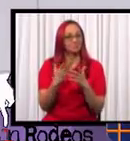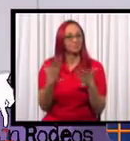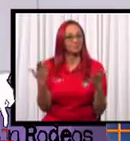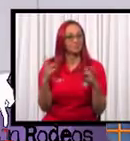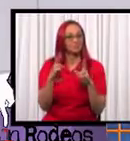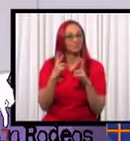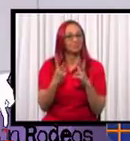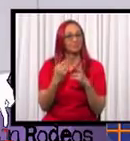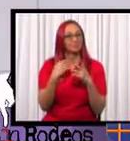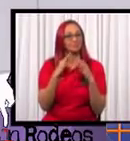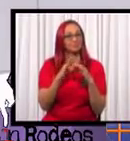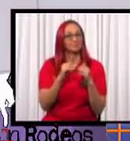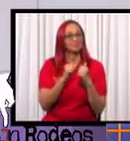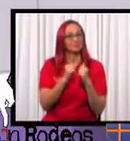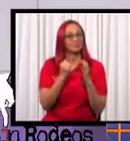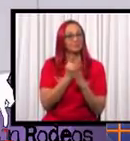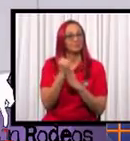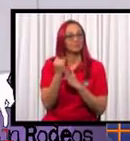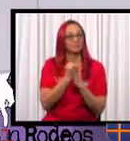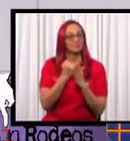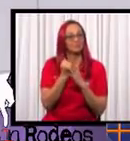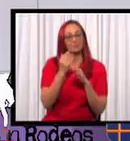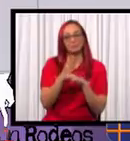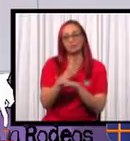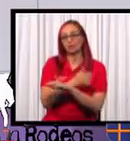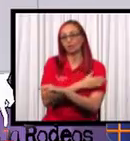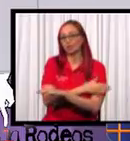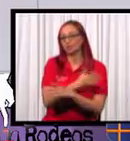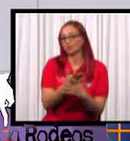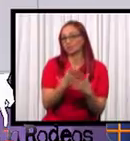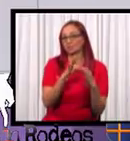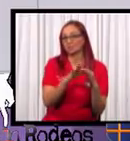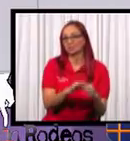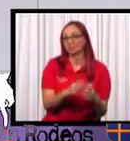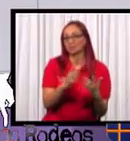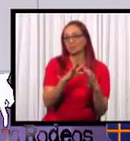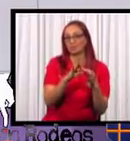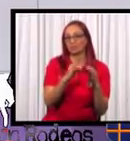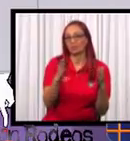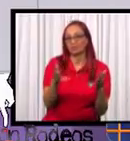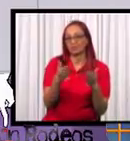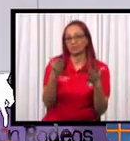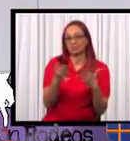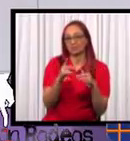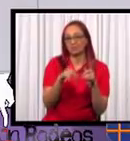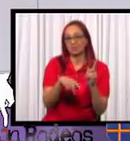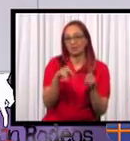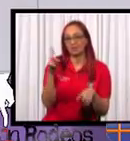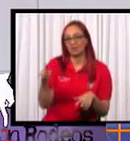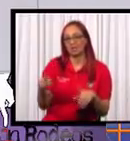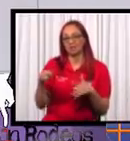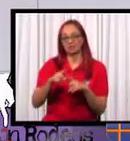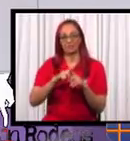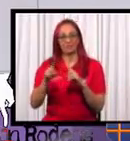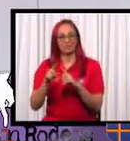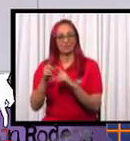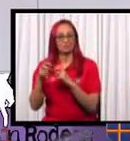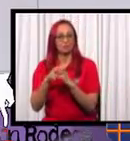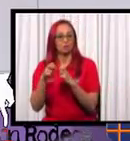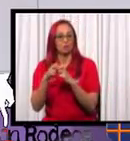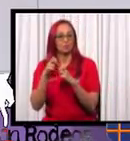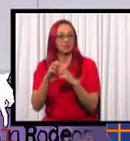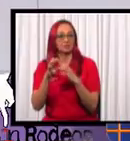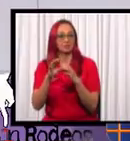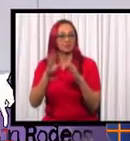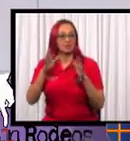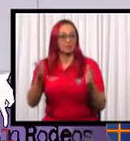ver con investigación, con mejoramiento genético, con resistencia a las variedades, a los diferentes problemas climatológicos,